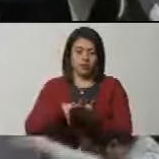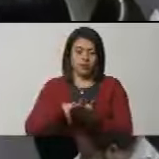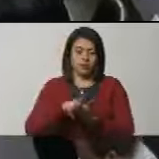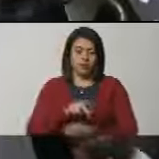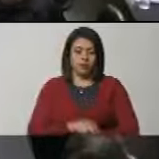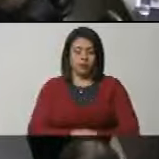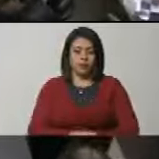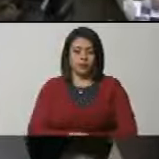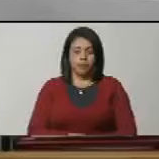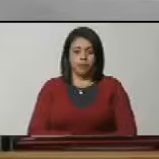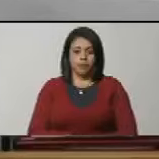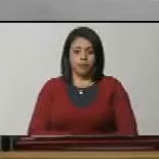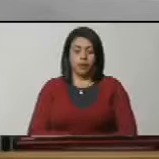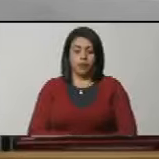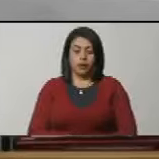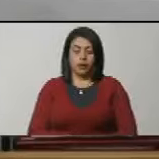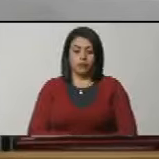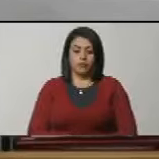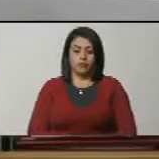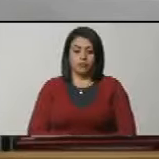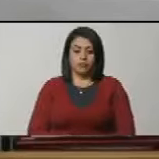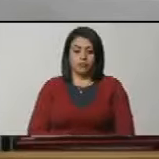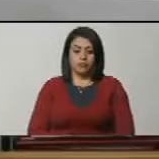Queda aprobado por unanimidad.